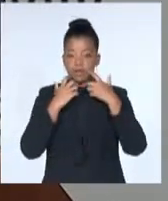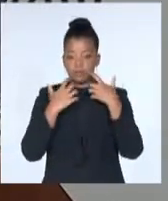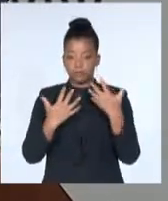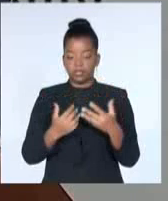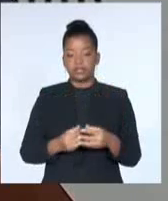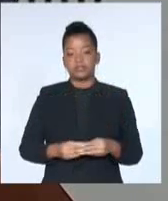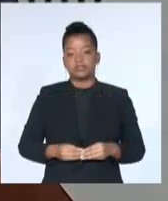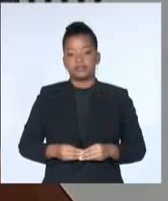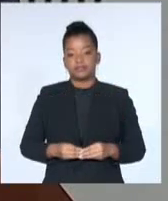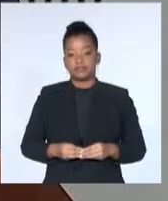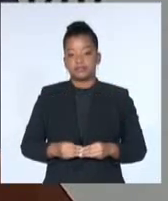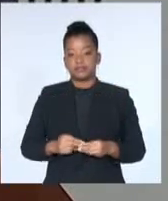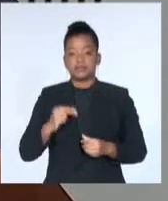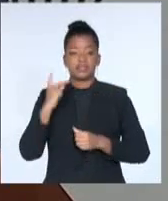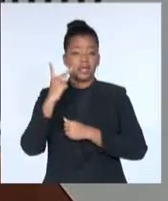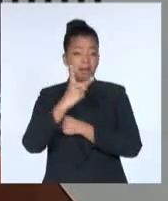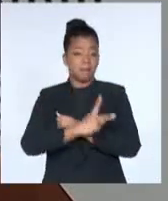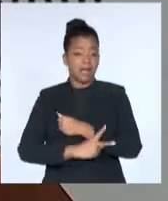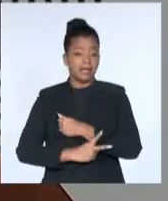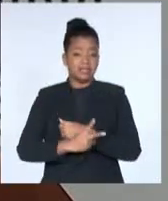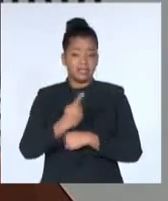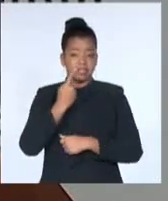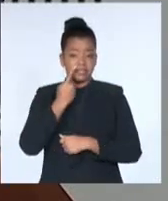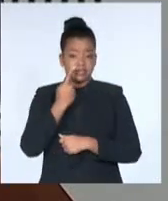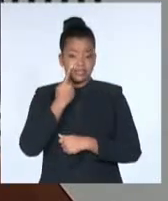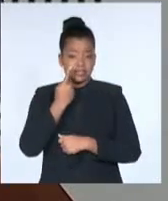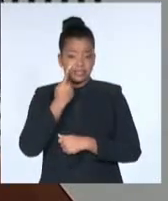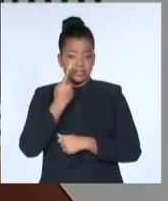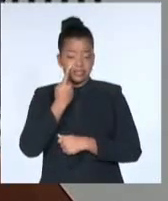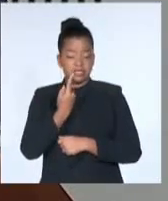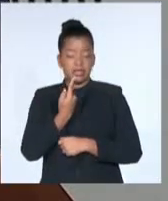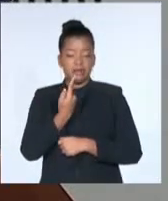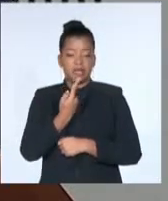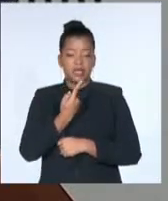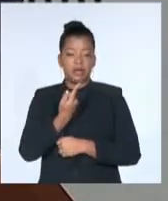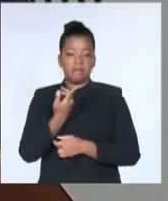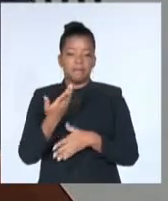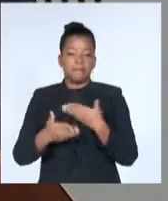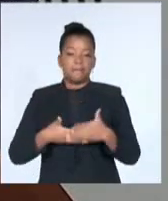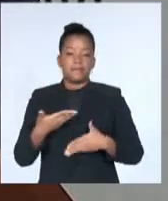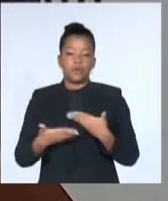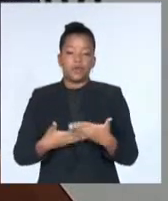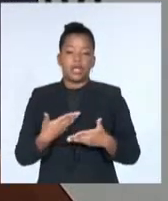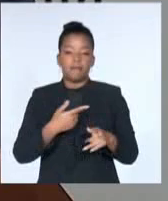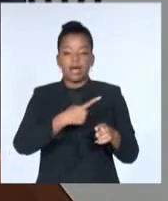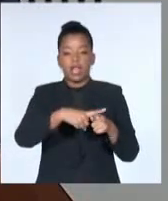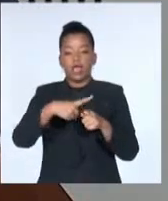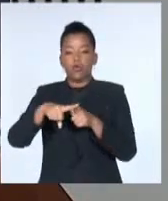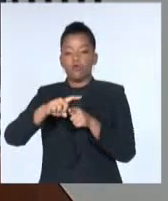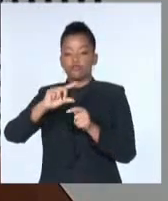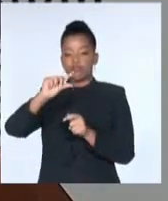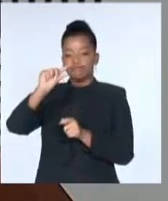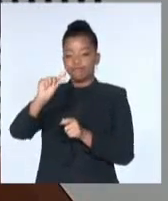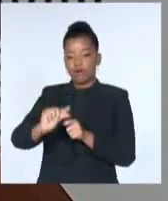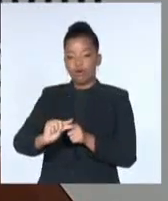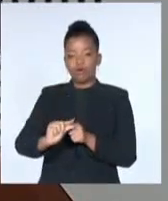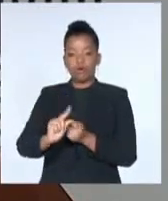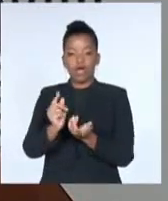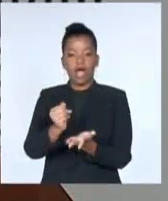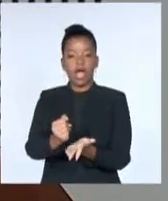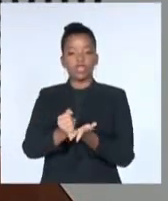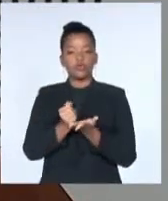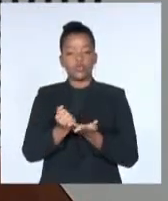Estos países se encuentran a menudo atrapados en un ciclo de extracción de recursos sin obtener beneficios económicos